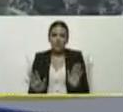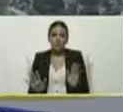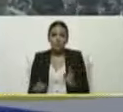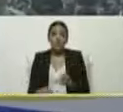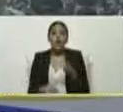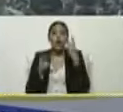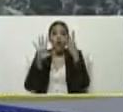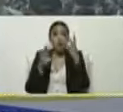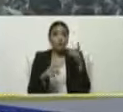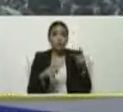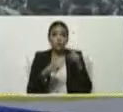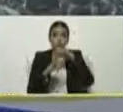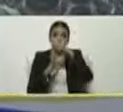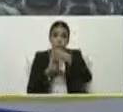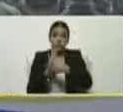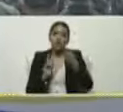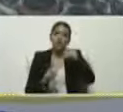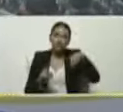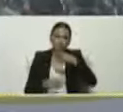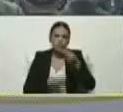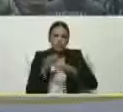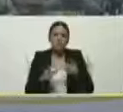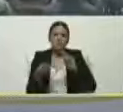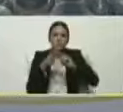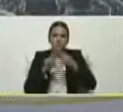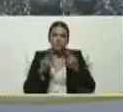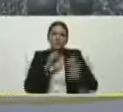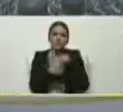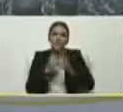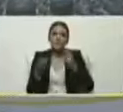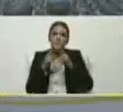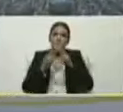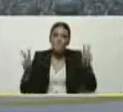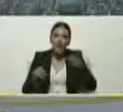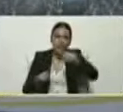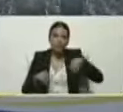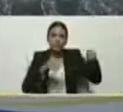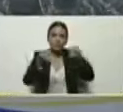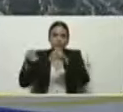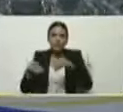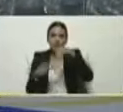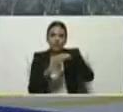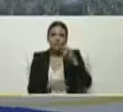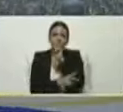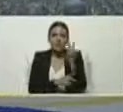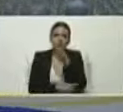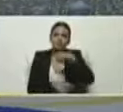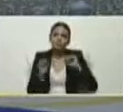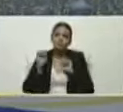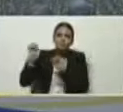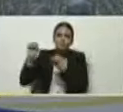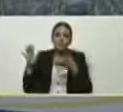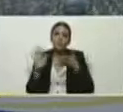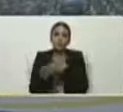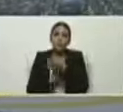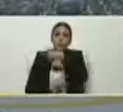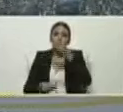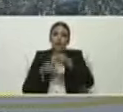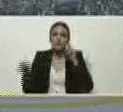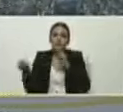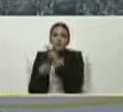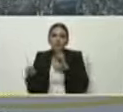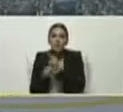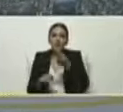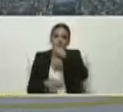hechos, para defender la paz, la integridad territorial, para rechazar todas las formas de violencia